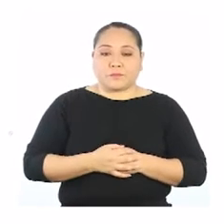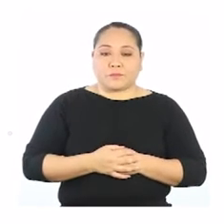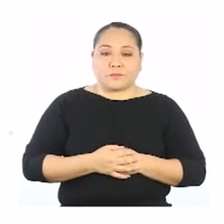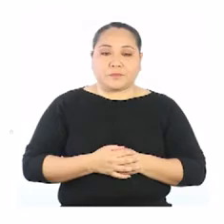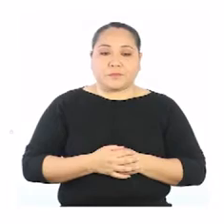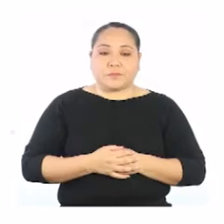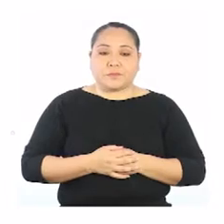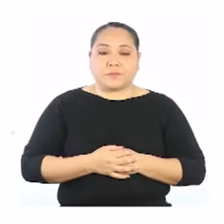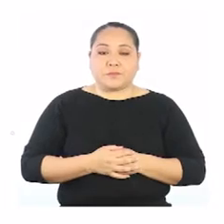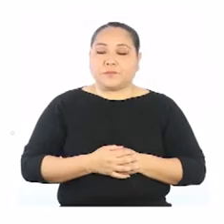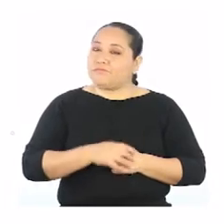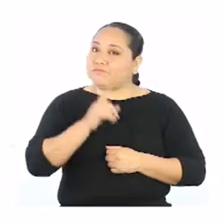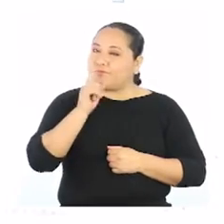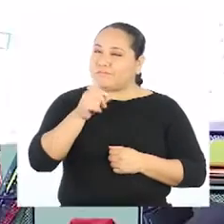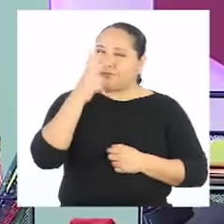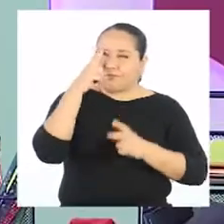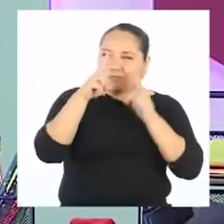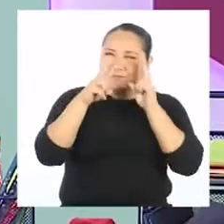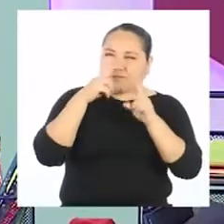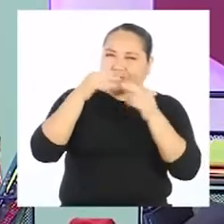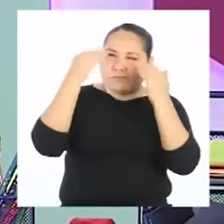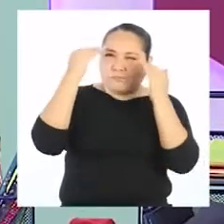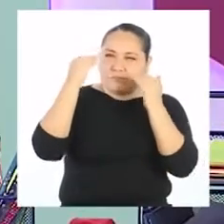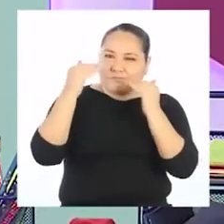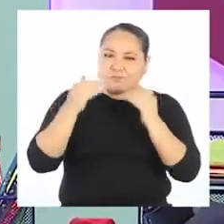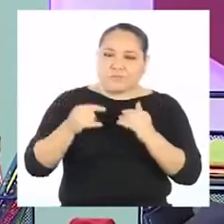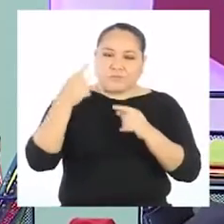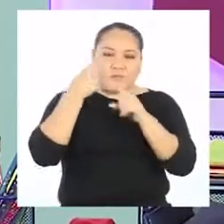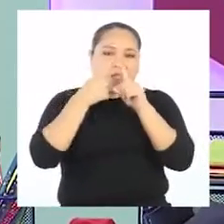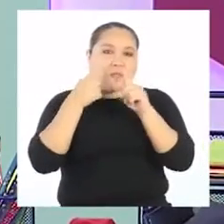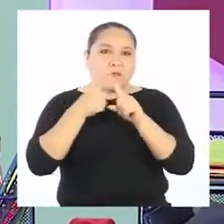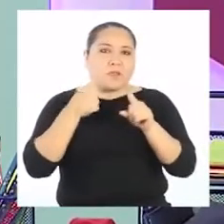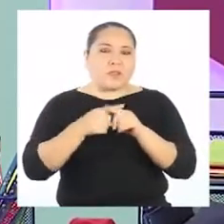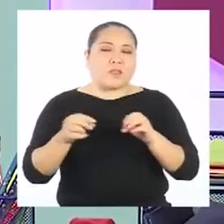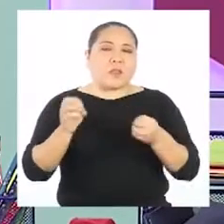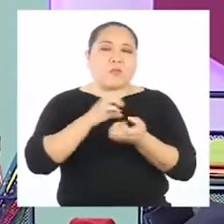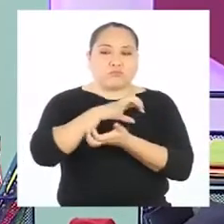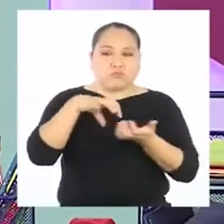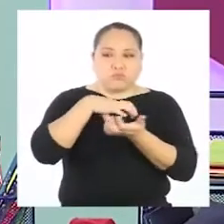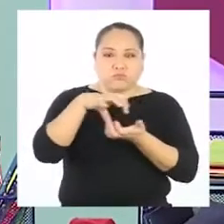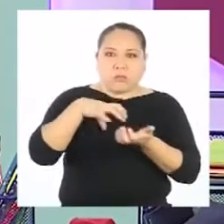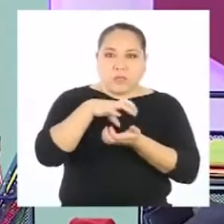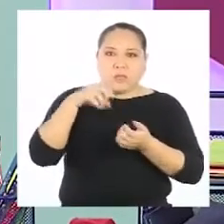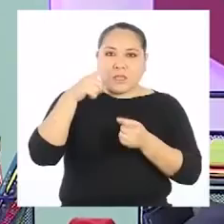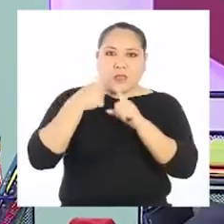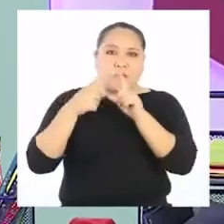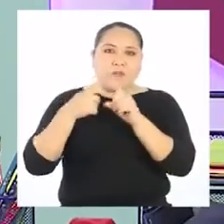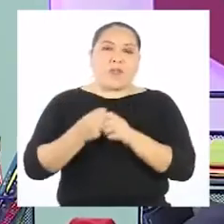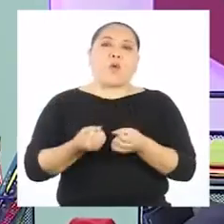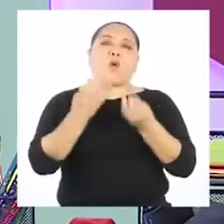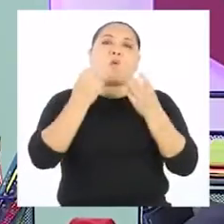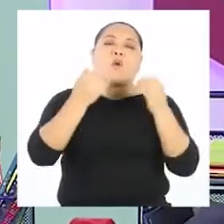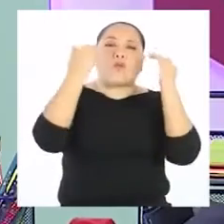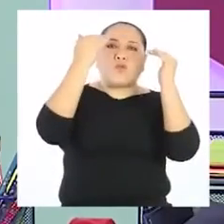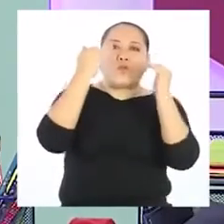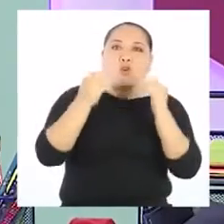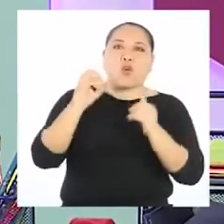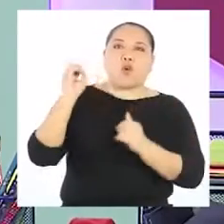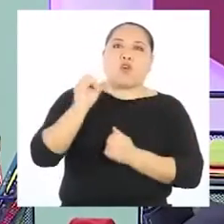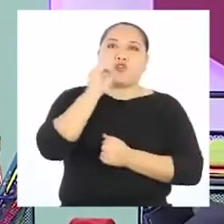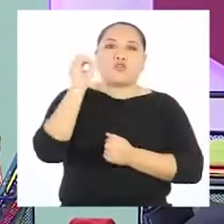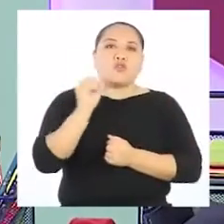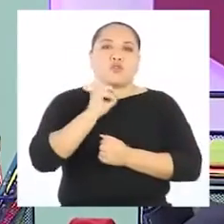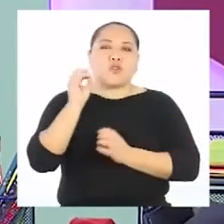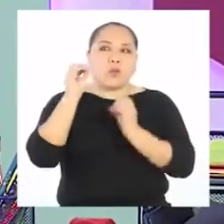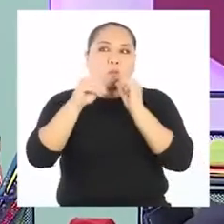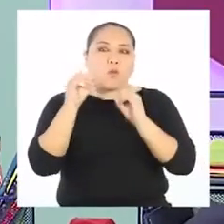oxígeno, gas. Lo que noto, profesor, es que esta diversidad de reactivos se diferencian en la cantidad de